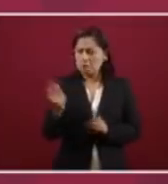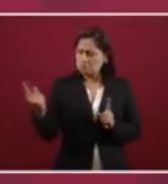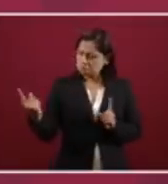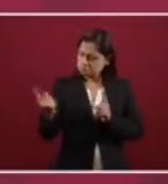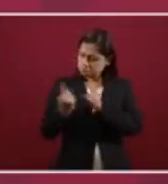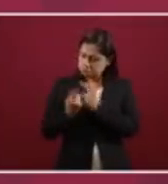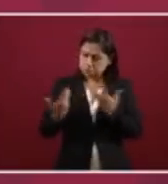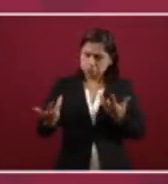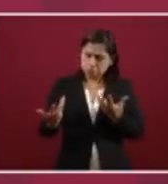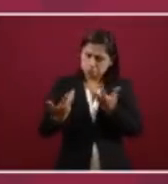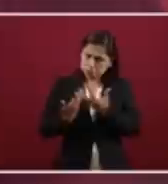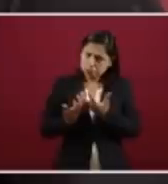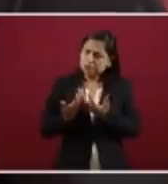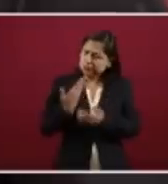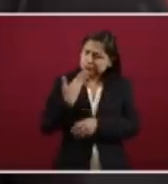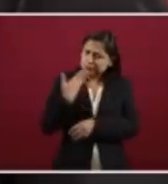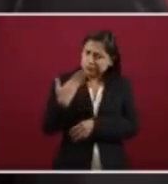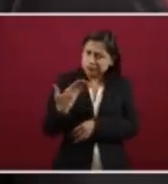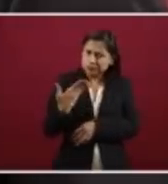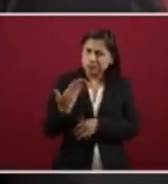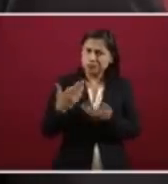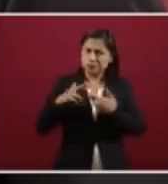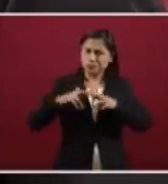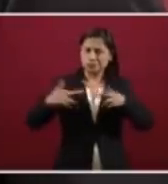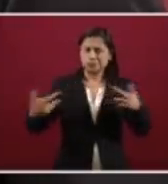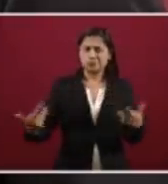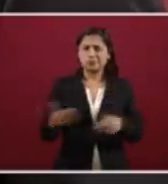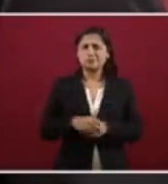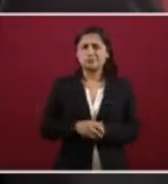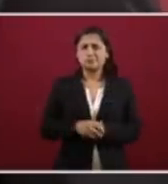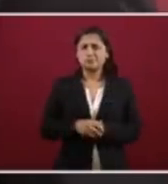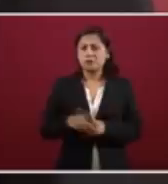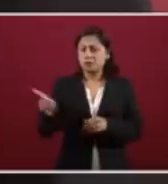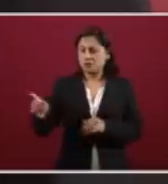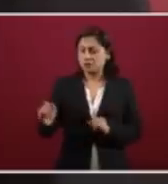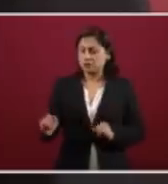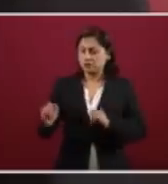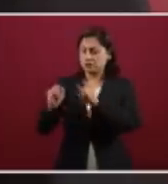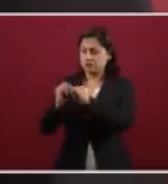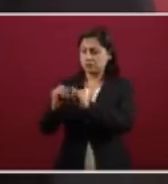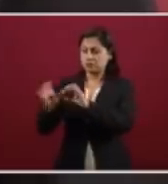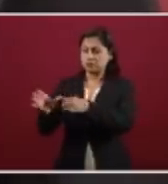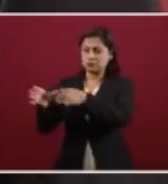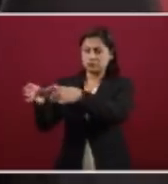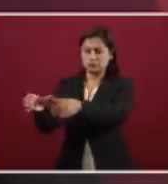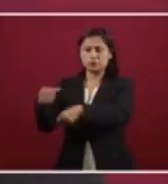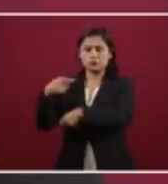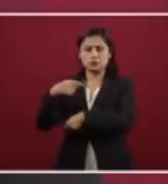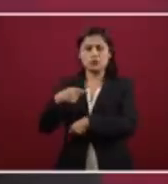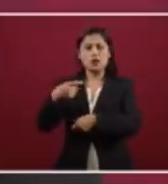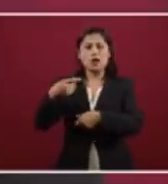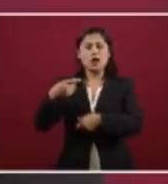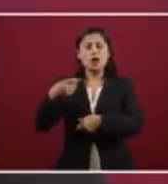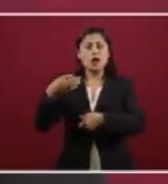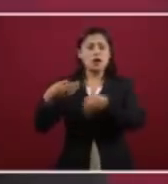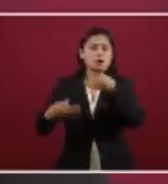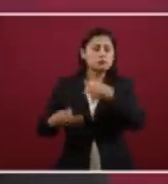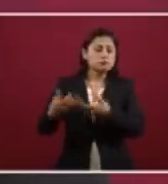institucional con el Poder Judicial, de manera